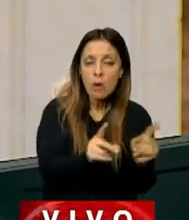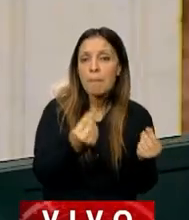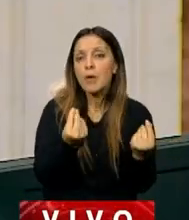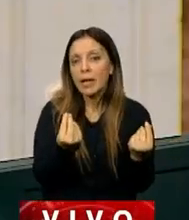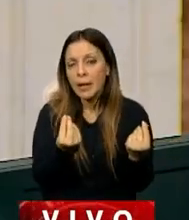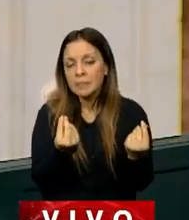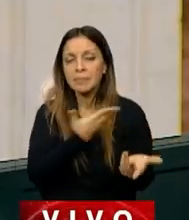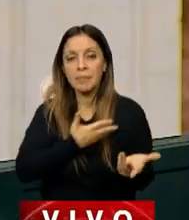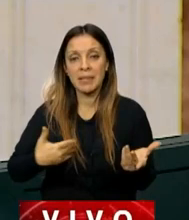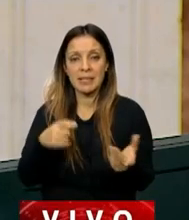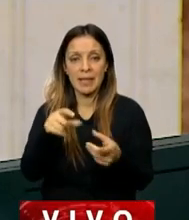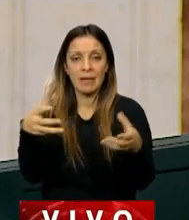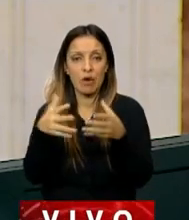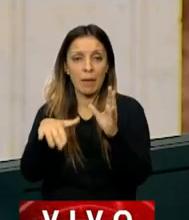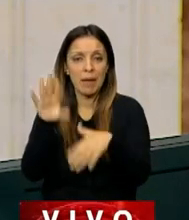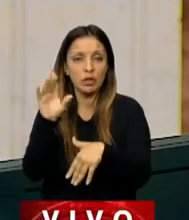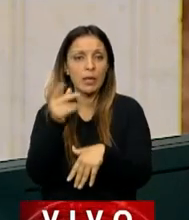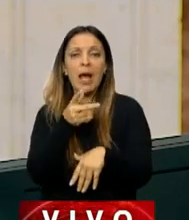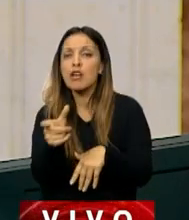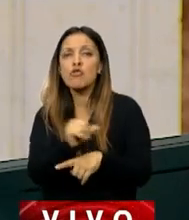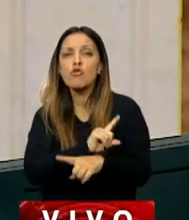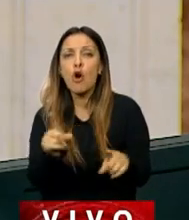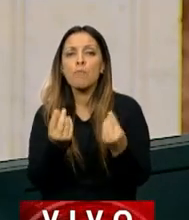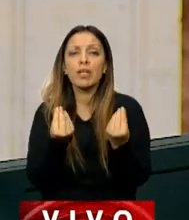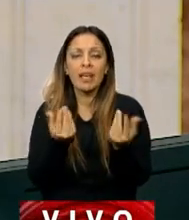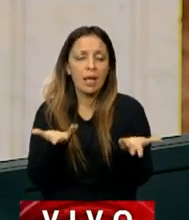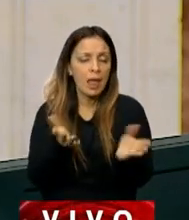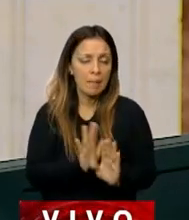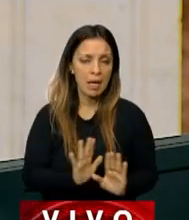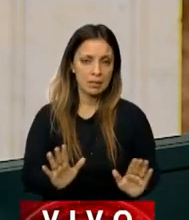el presidente del bloque de la mayoría y punto.